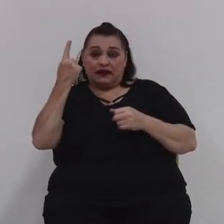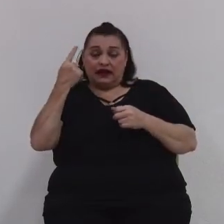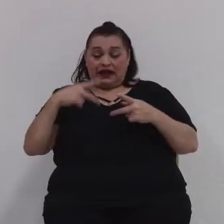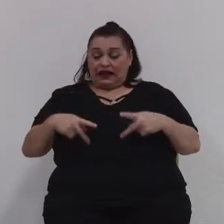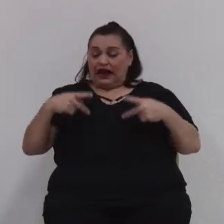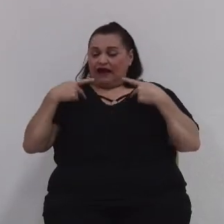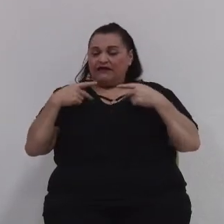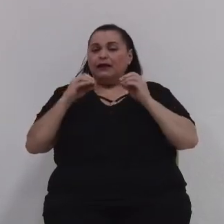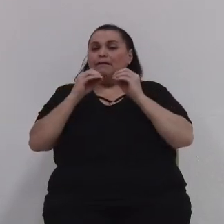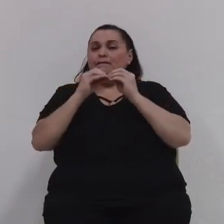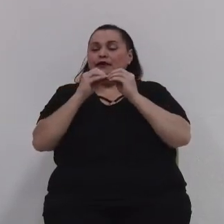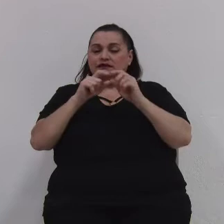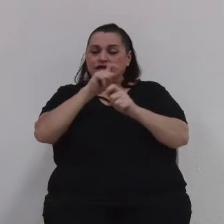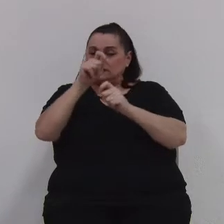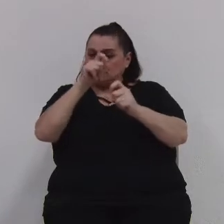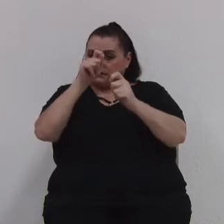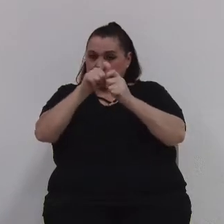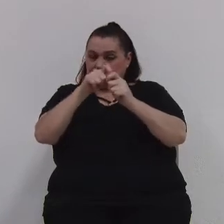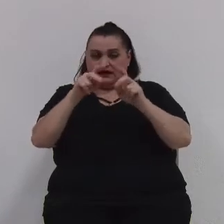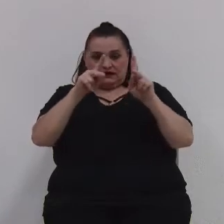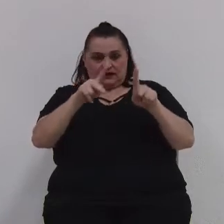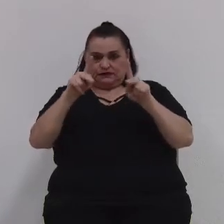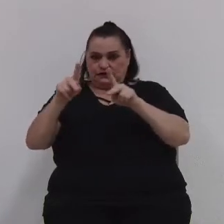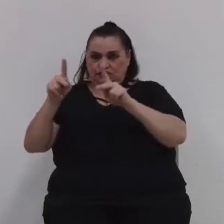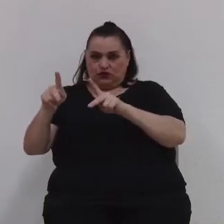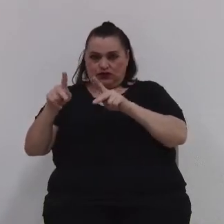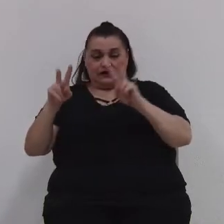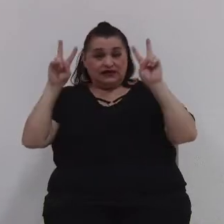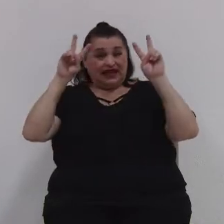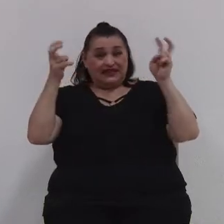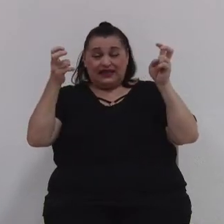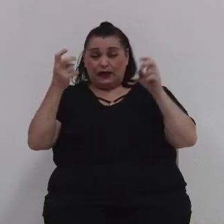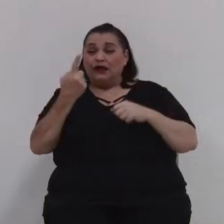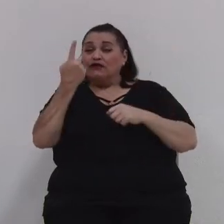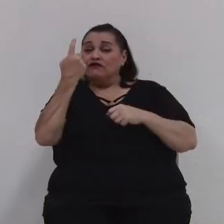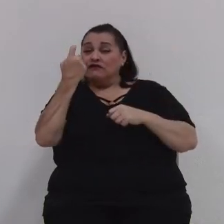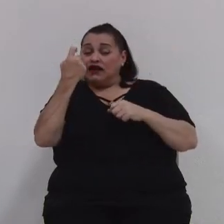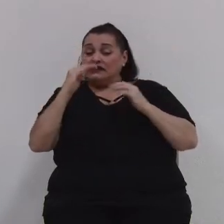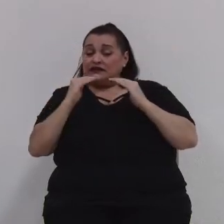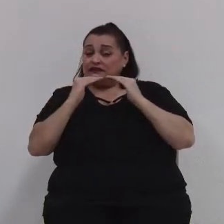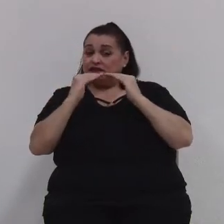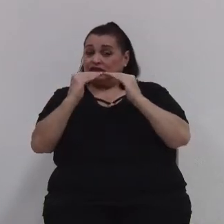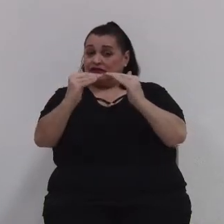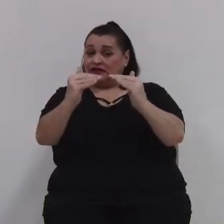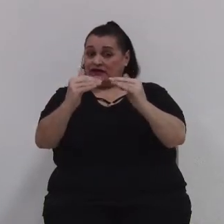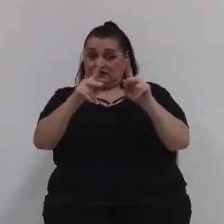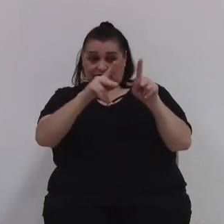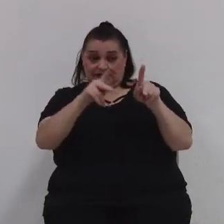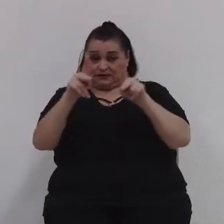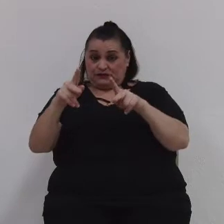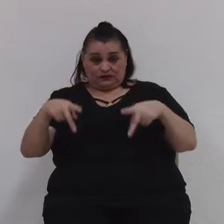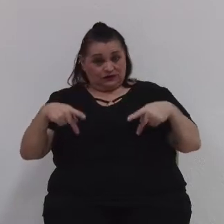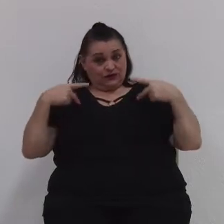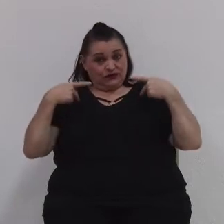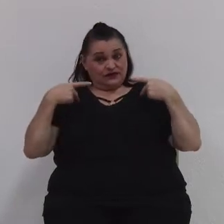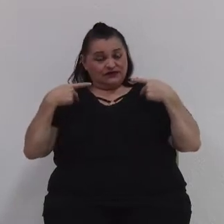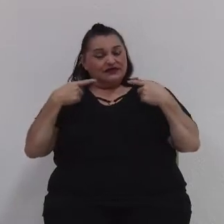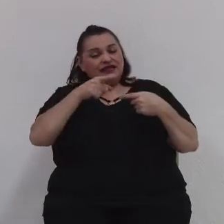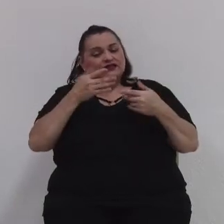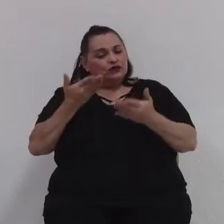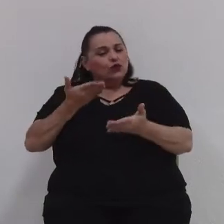más concreta de las personas. Entonces el tema de la inestabilidad en la vida de las personas es un